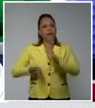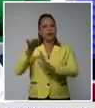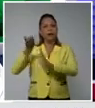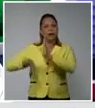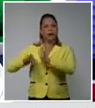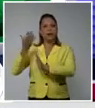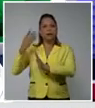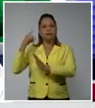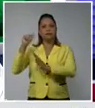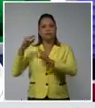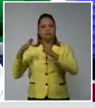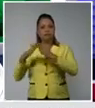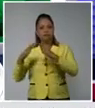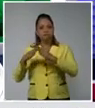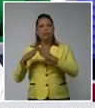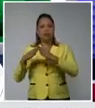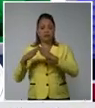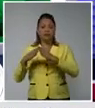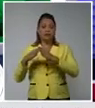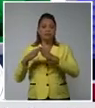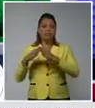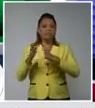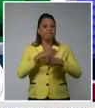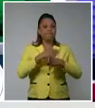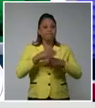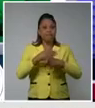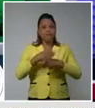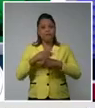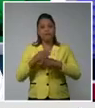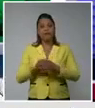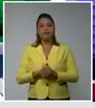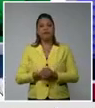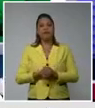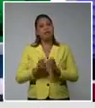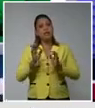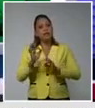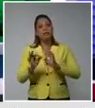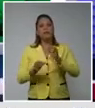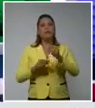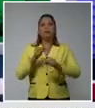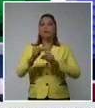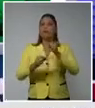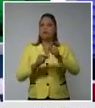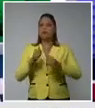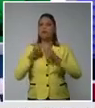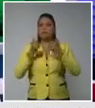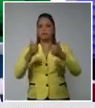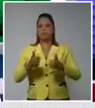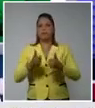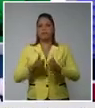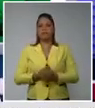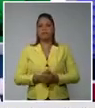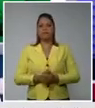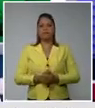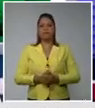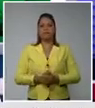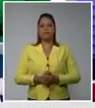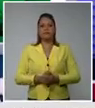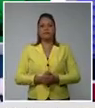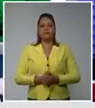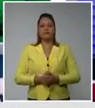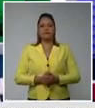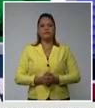alta epidemiológica muchos, y realmente van en fase de recuperación. Ayer